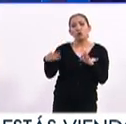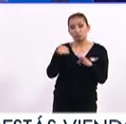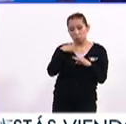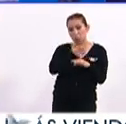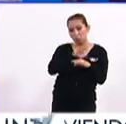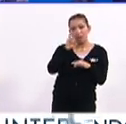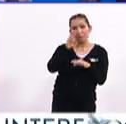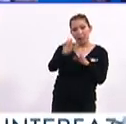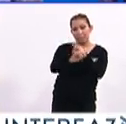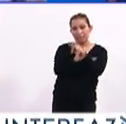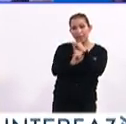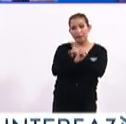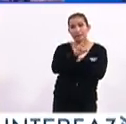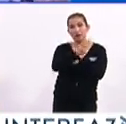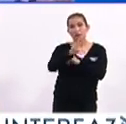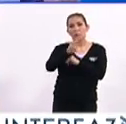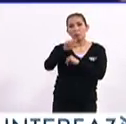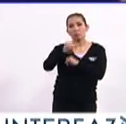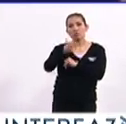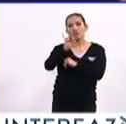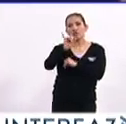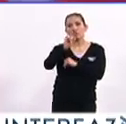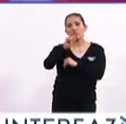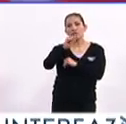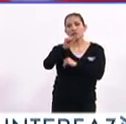ser consultada en la página